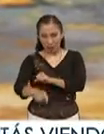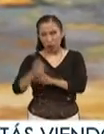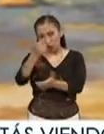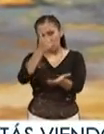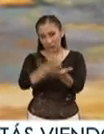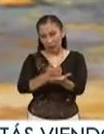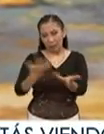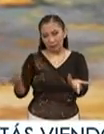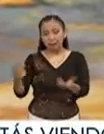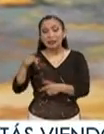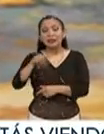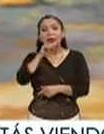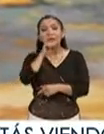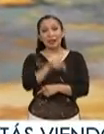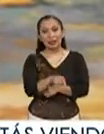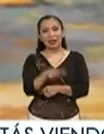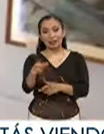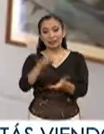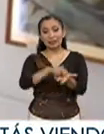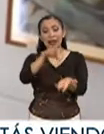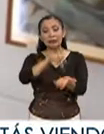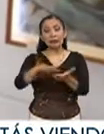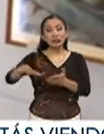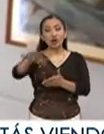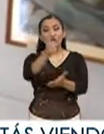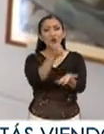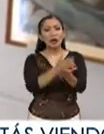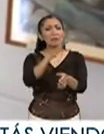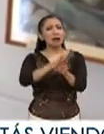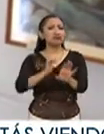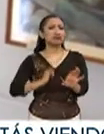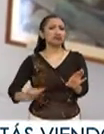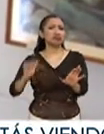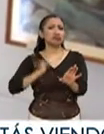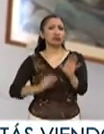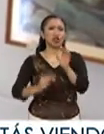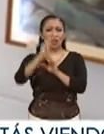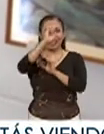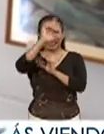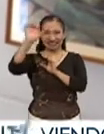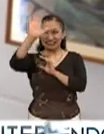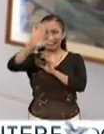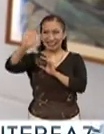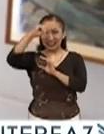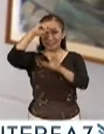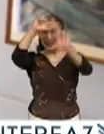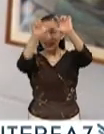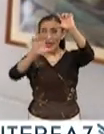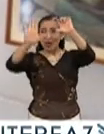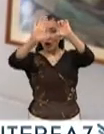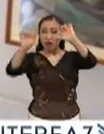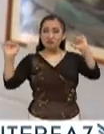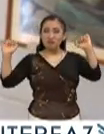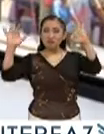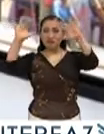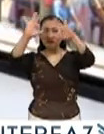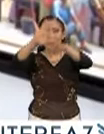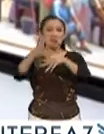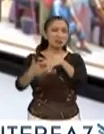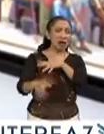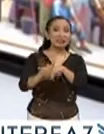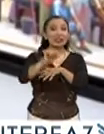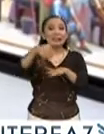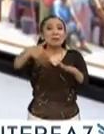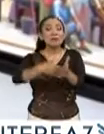la ciudad. Cabe señalar que Saltillo es la ciudad más antigua del noreste. Y bueno, ha habido una afluencia de más o